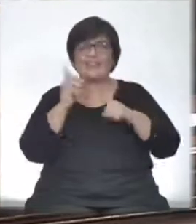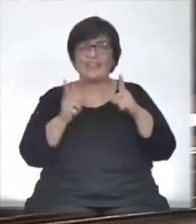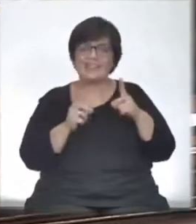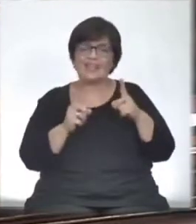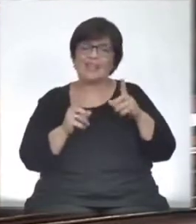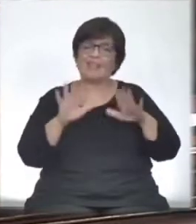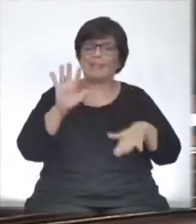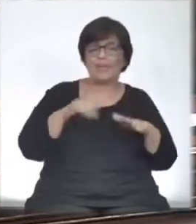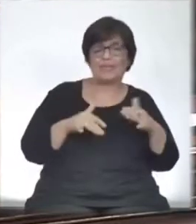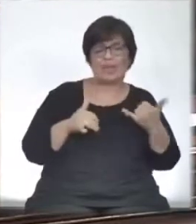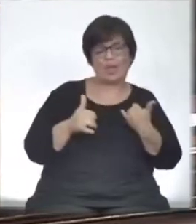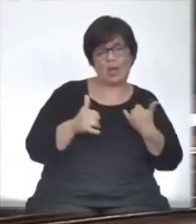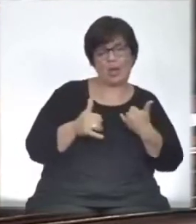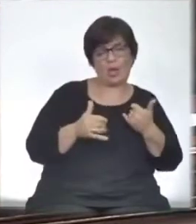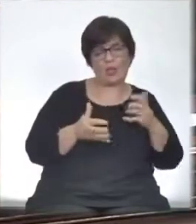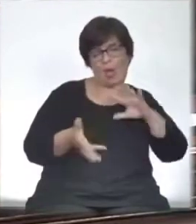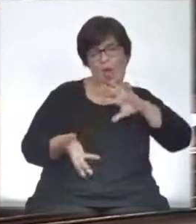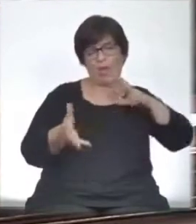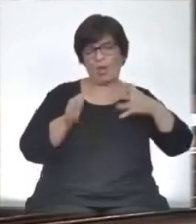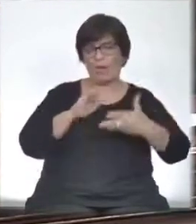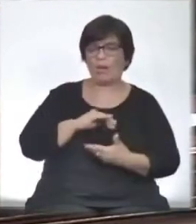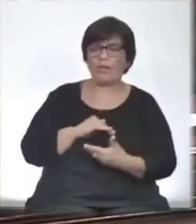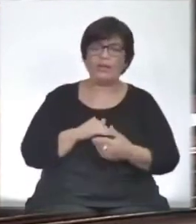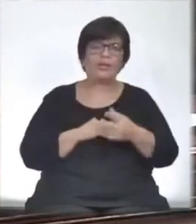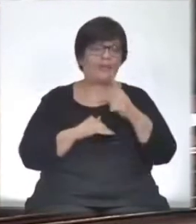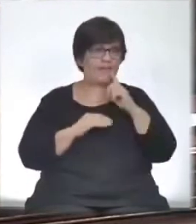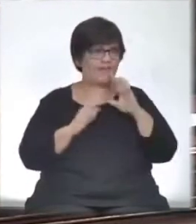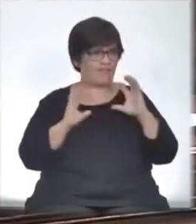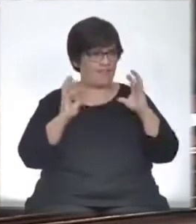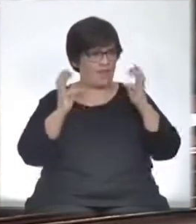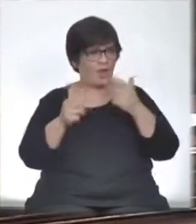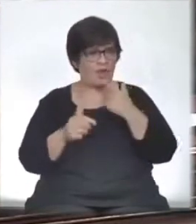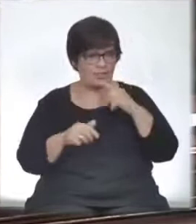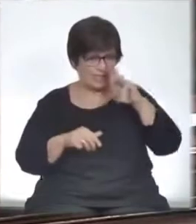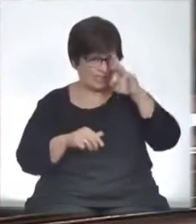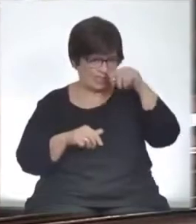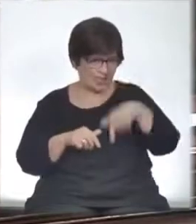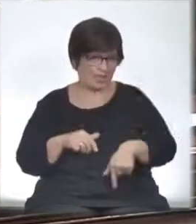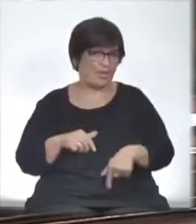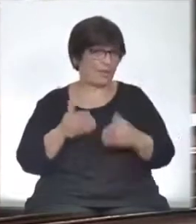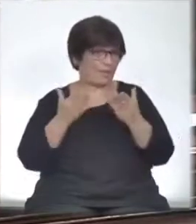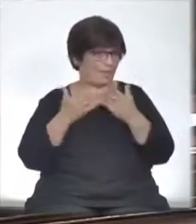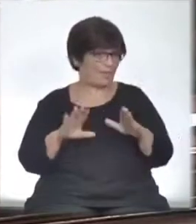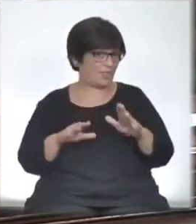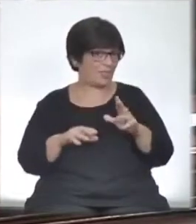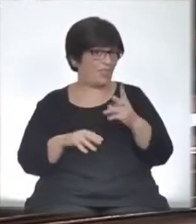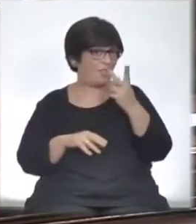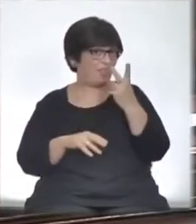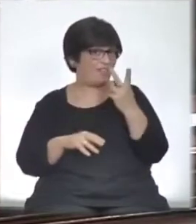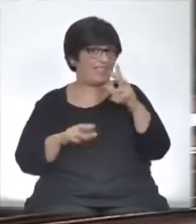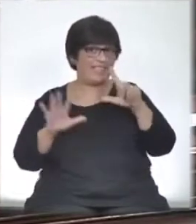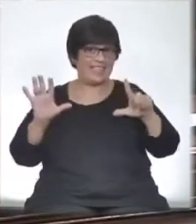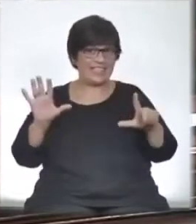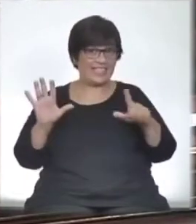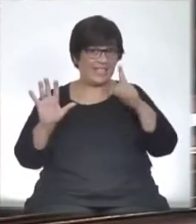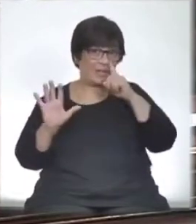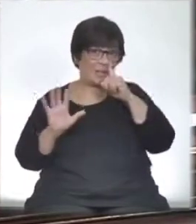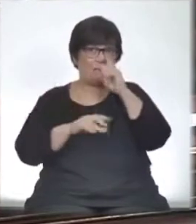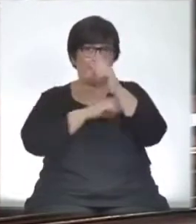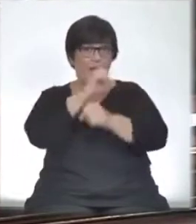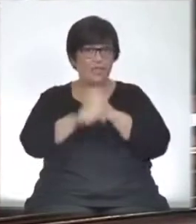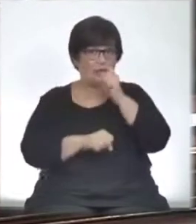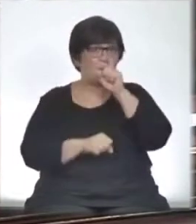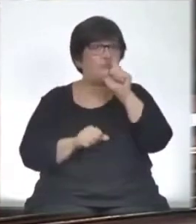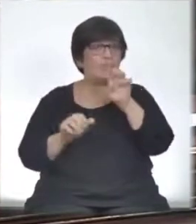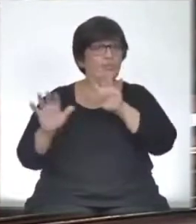arbitraria. La violencia política en el Uruguay no nació el 27 de junio de